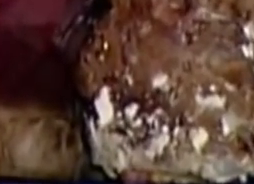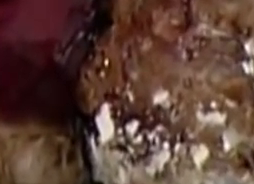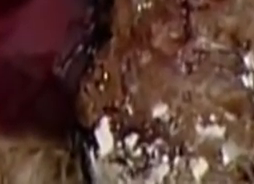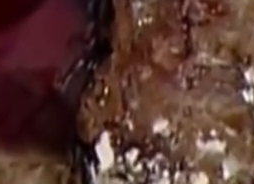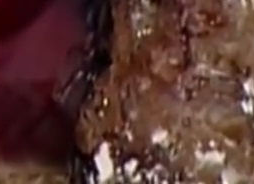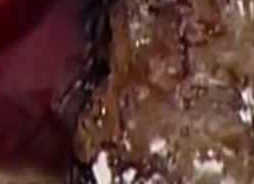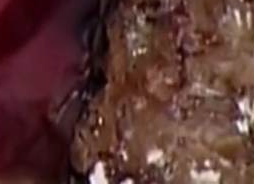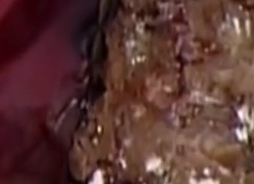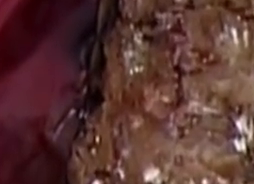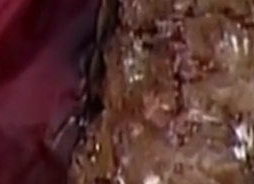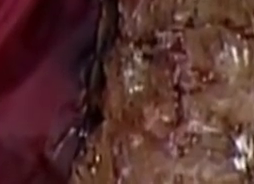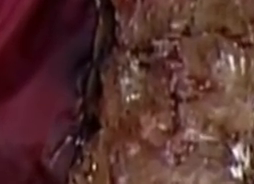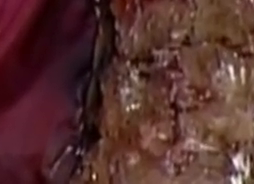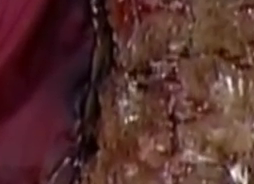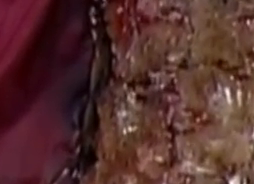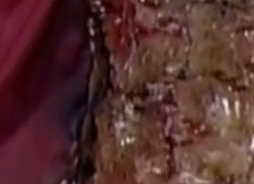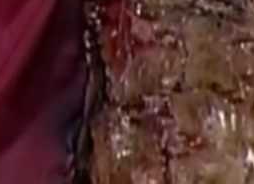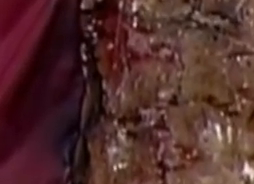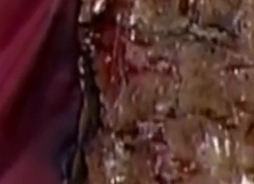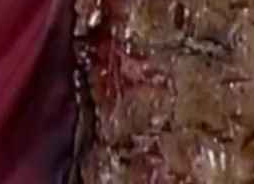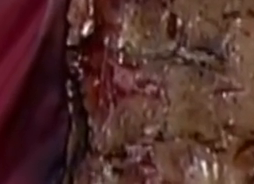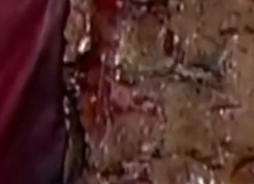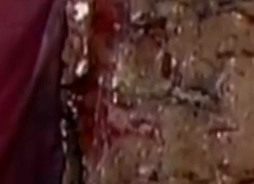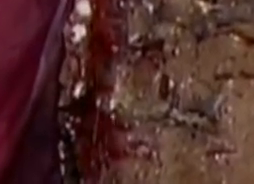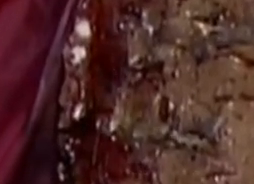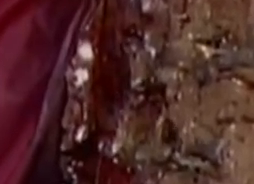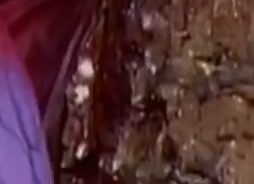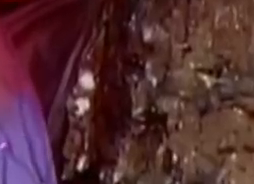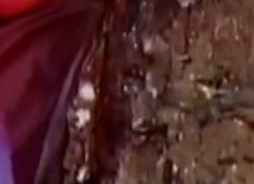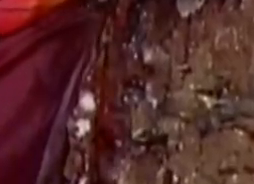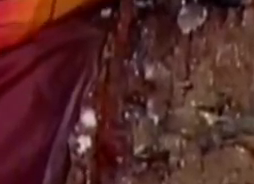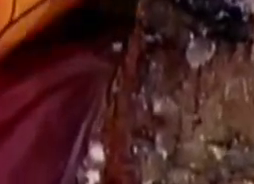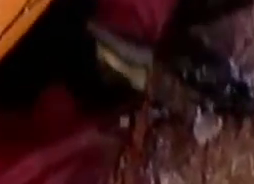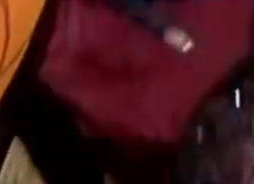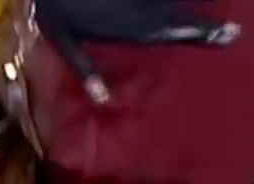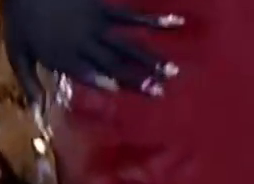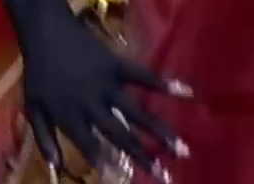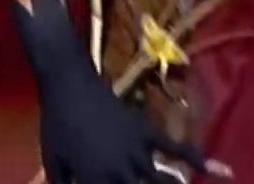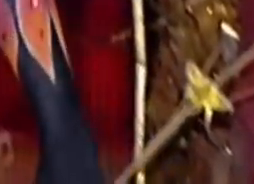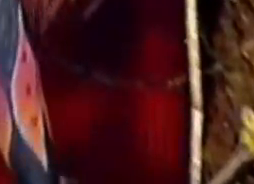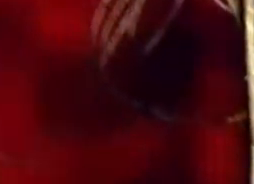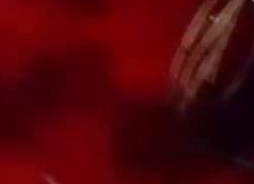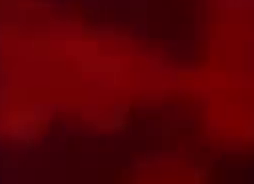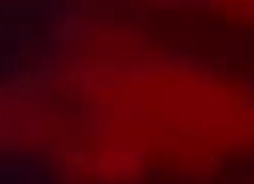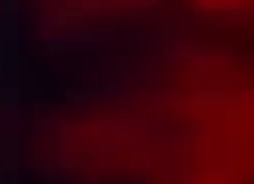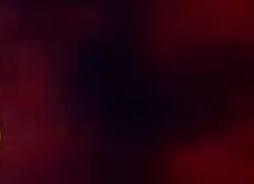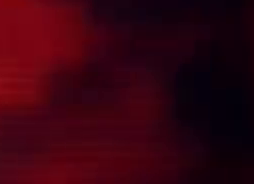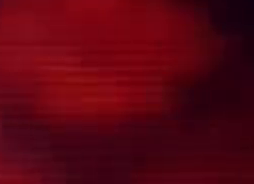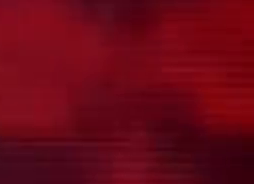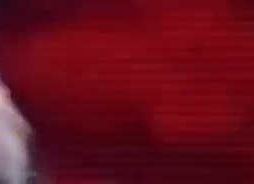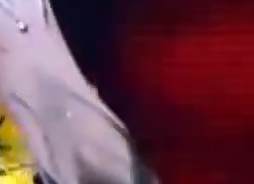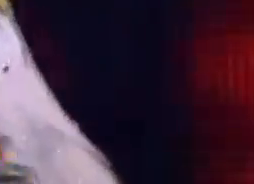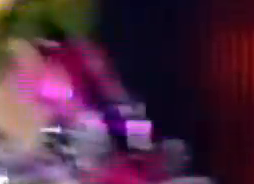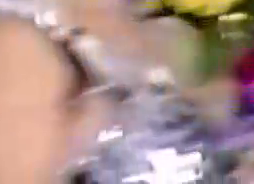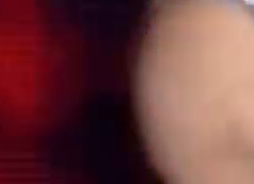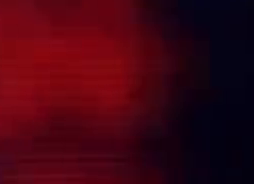ella. Aquella, con el poder de dar la vida a la primavera. Con su sonrisa llenaba el mundo de color. Con